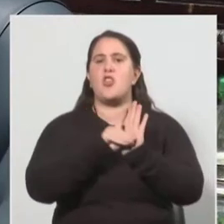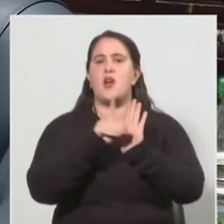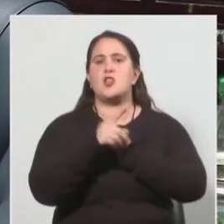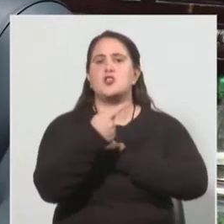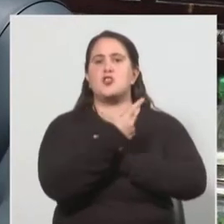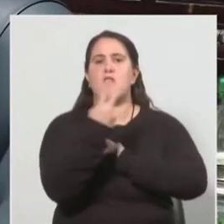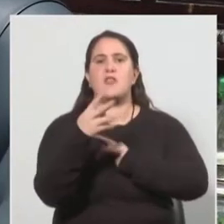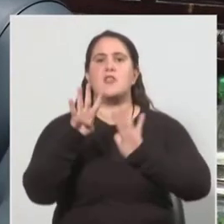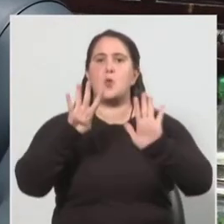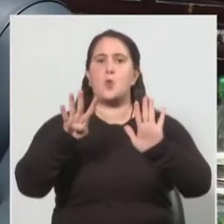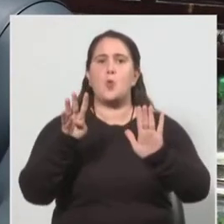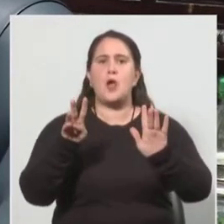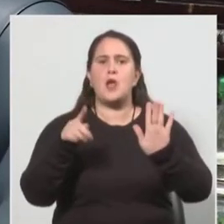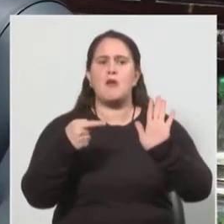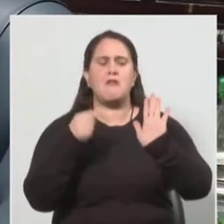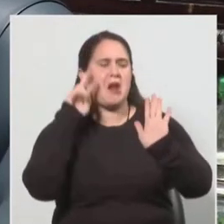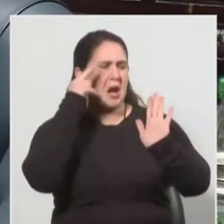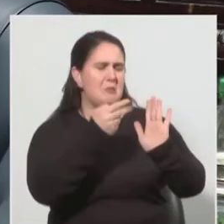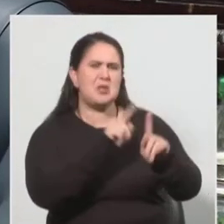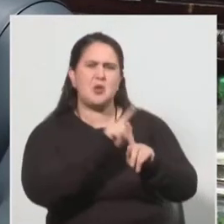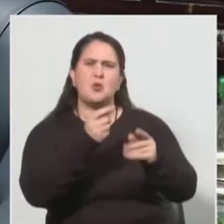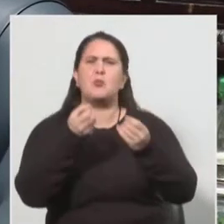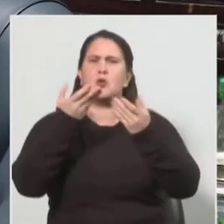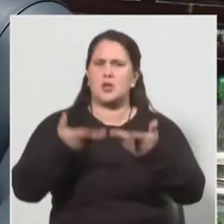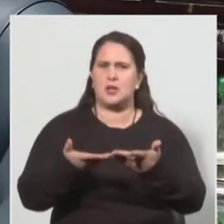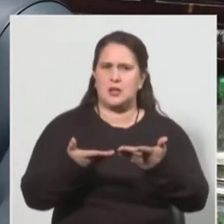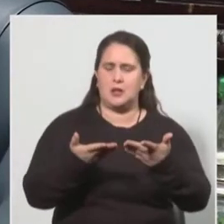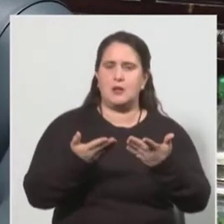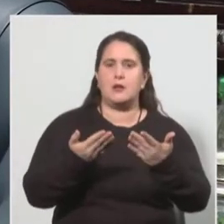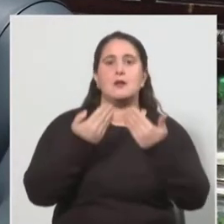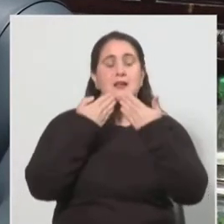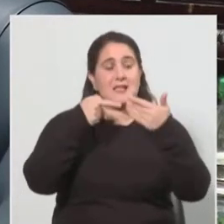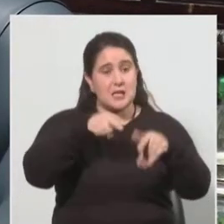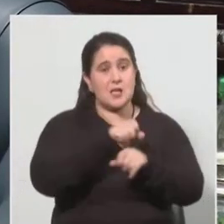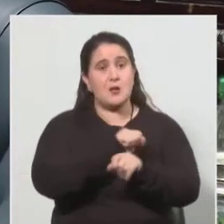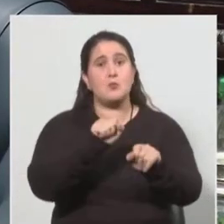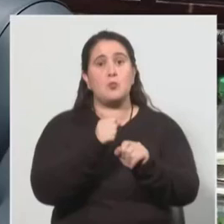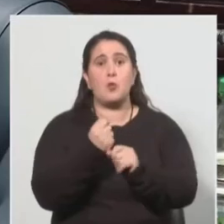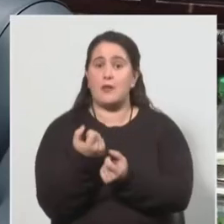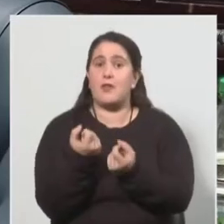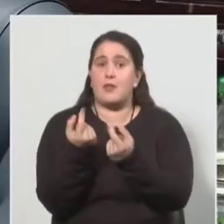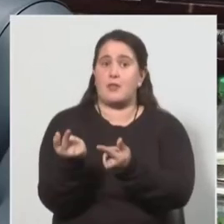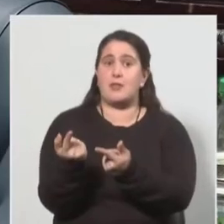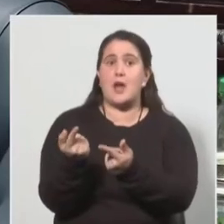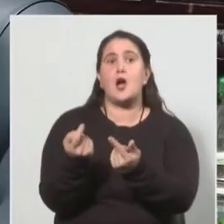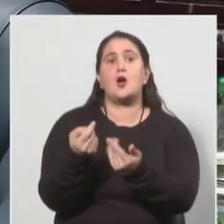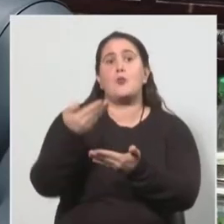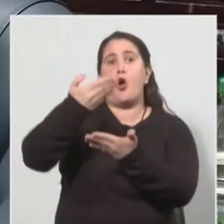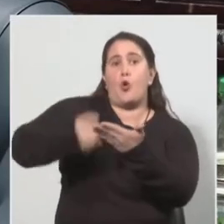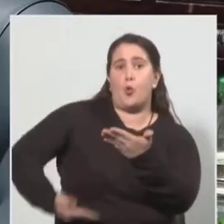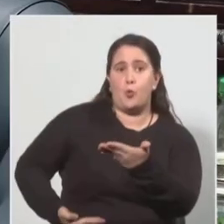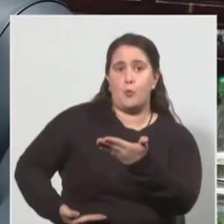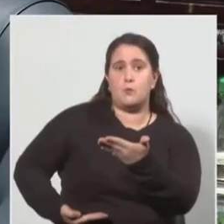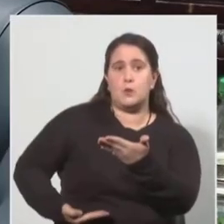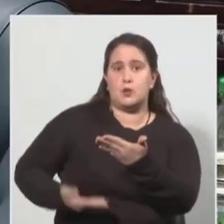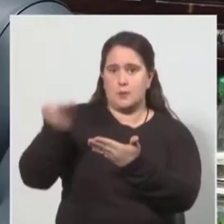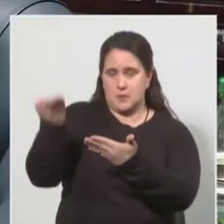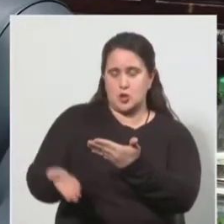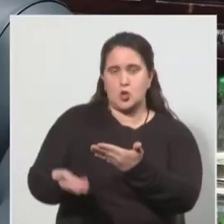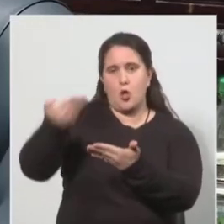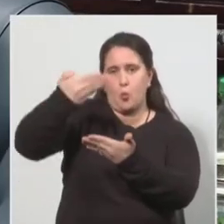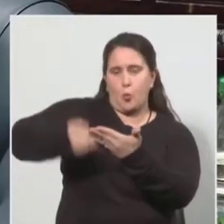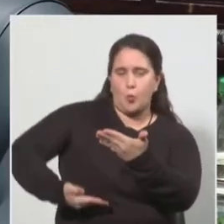Decreto 129 del 2014, que hubiera permitido que se le otorgara a Marcet un documento,